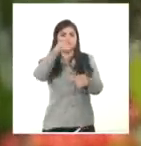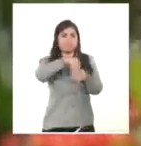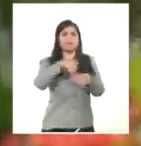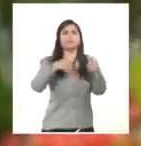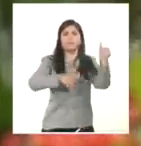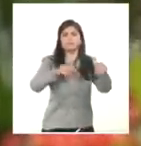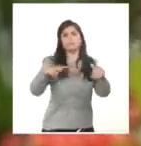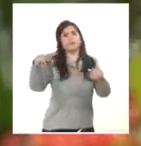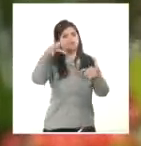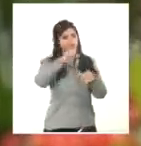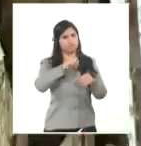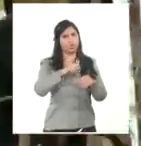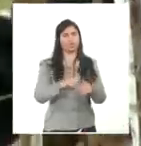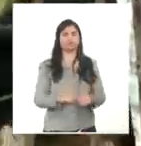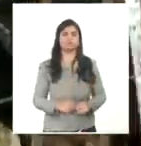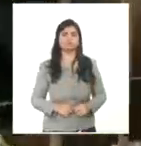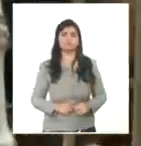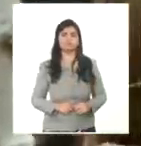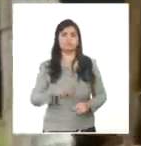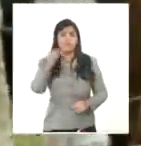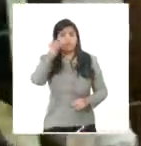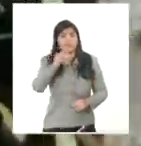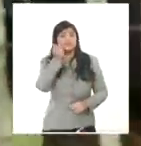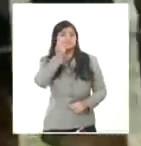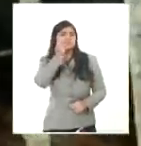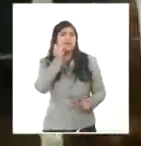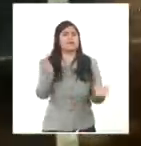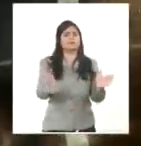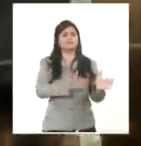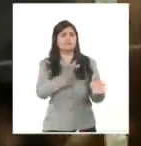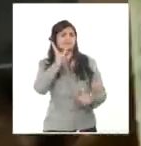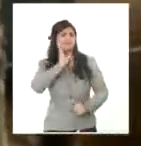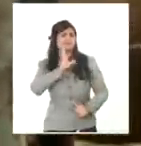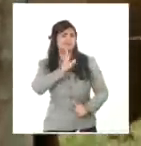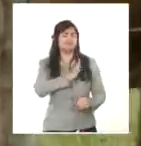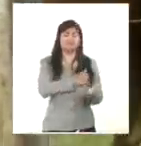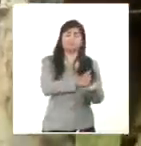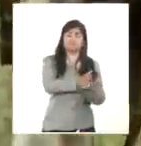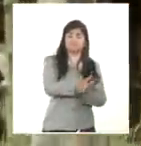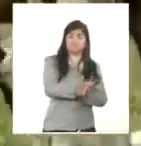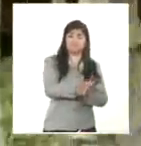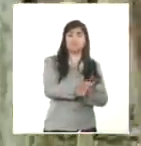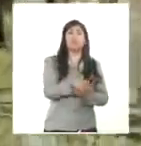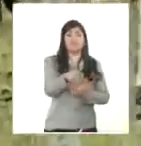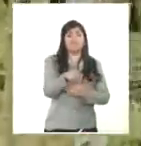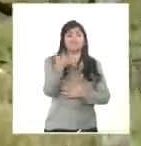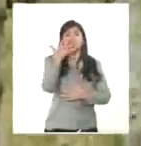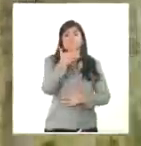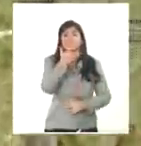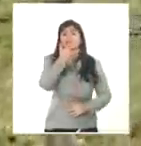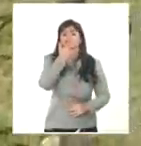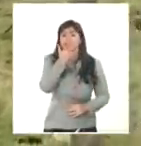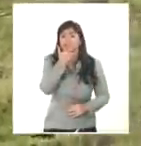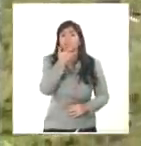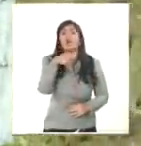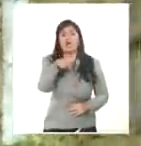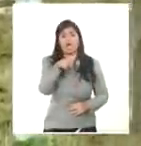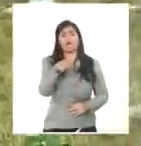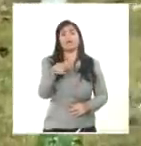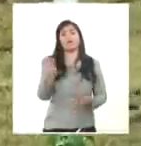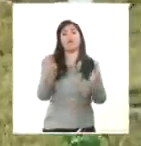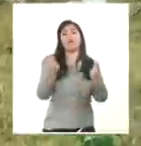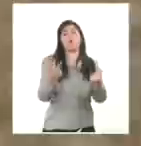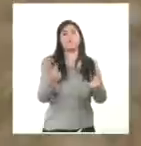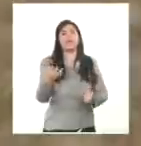podemos obviar que el fenómeno de marras es recurrente, multicausal y con severas consecuencias para un sector que necesita de